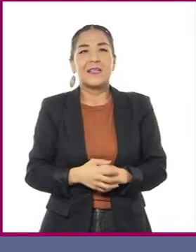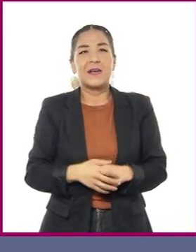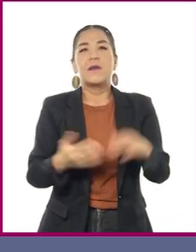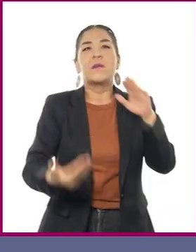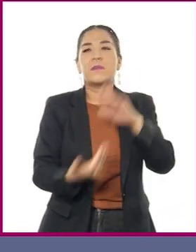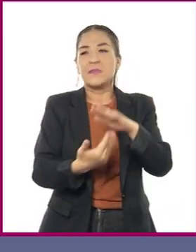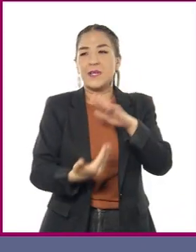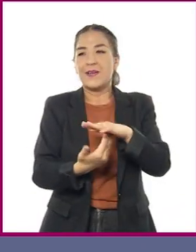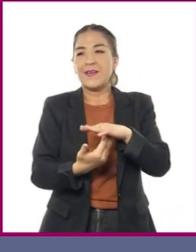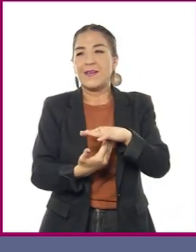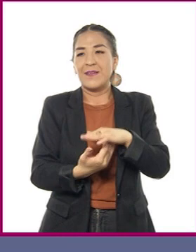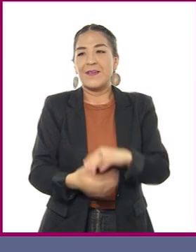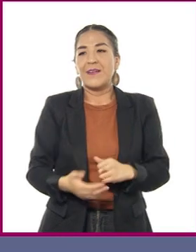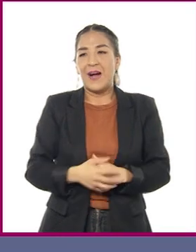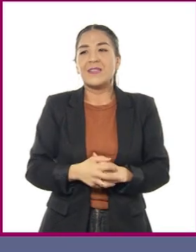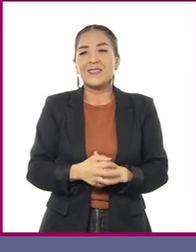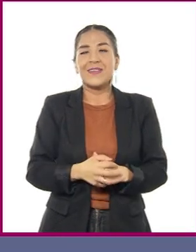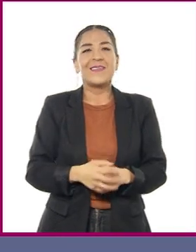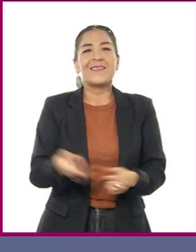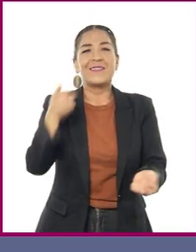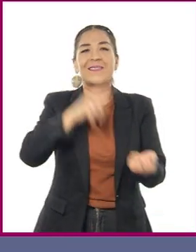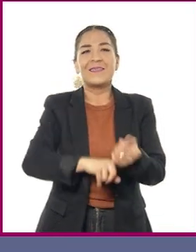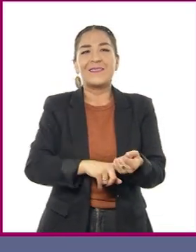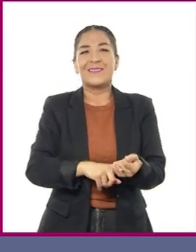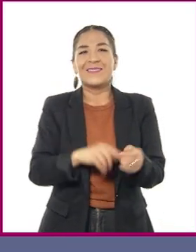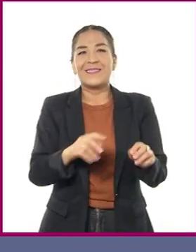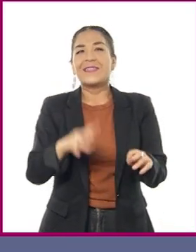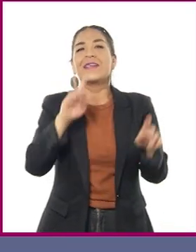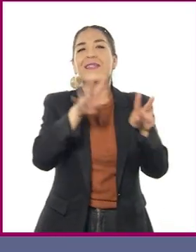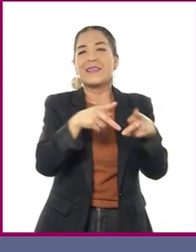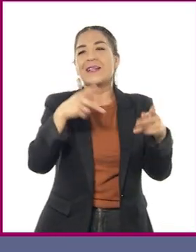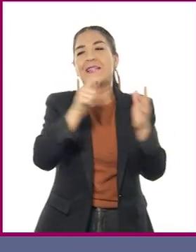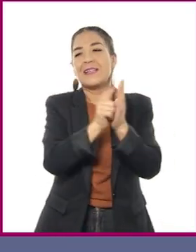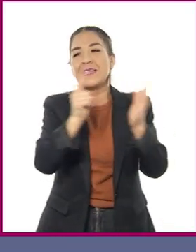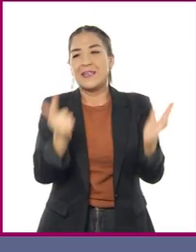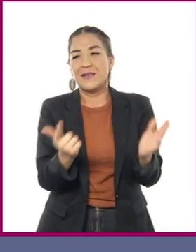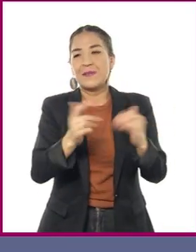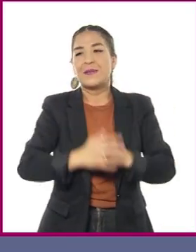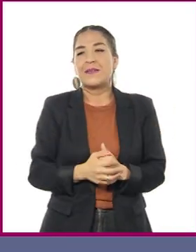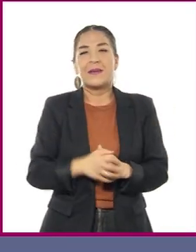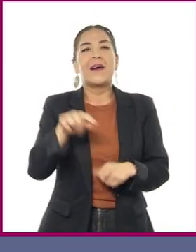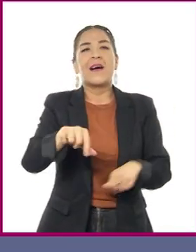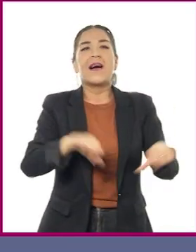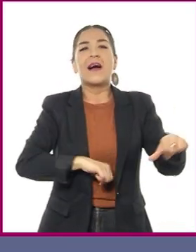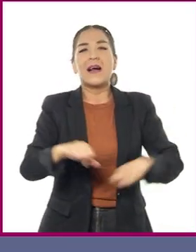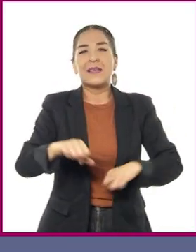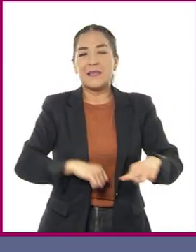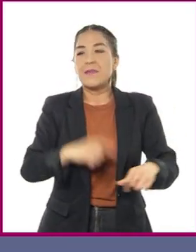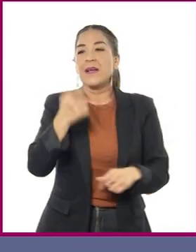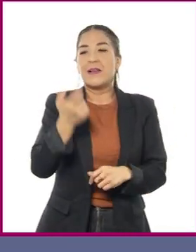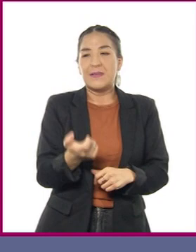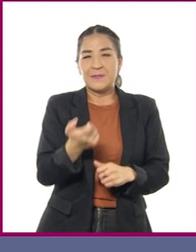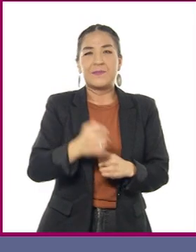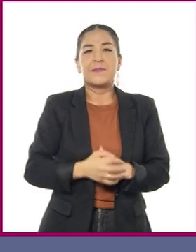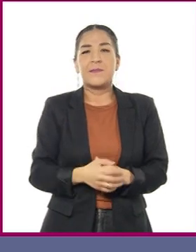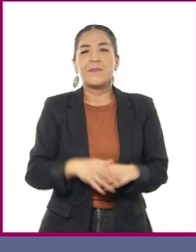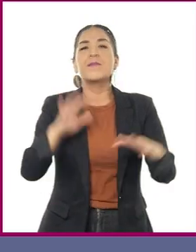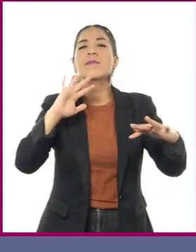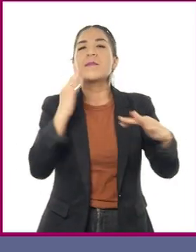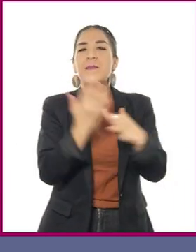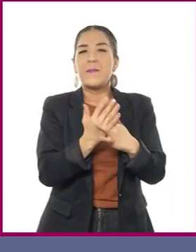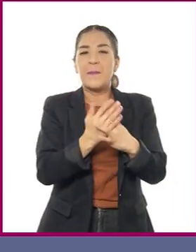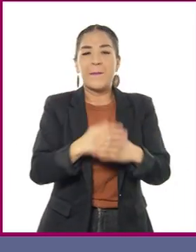madera, un producto electrónico, un libro. Las actividades económicas se